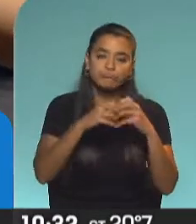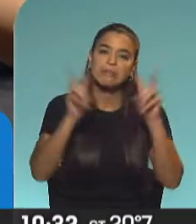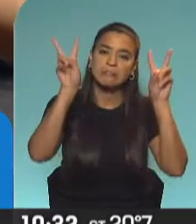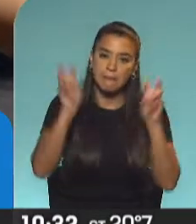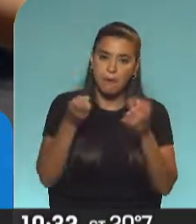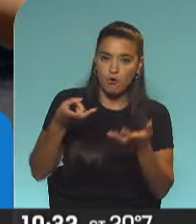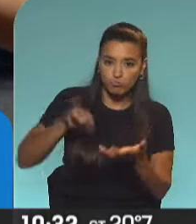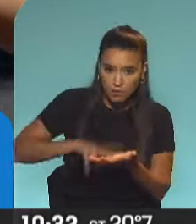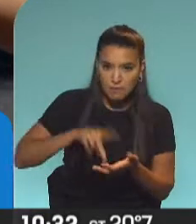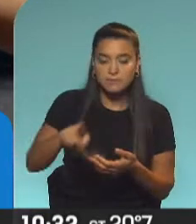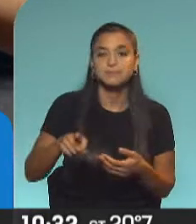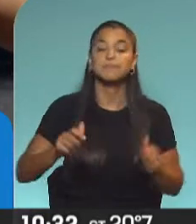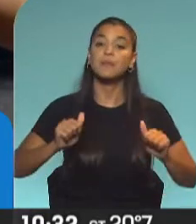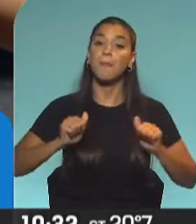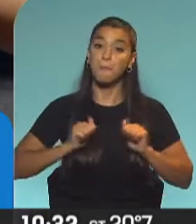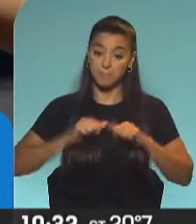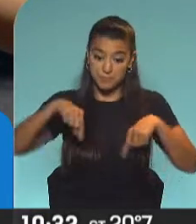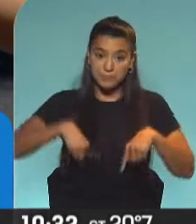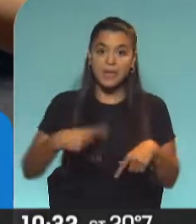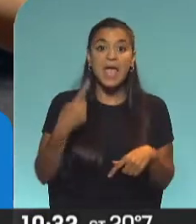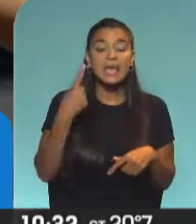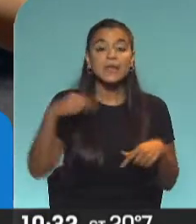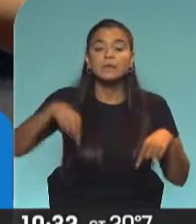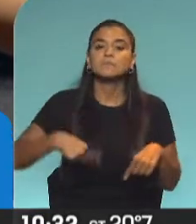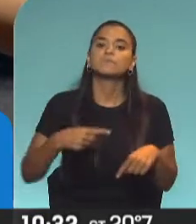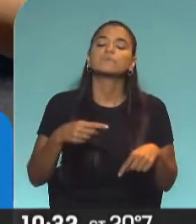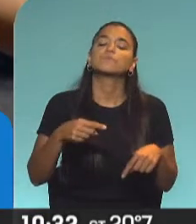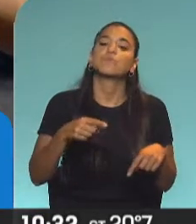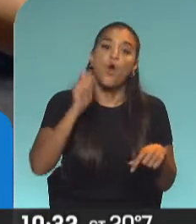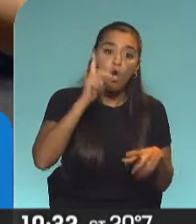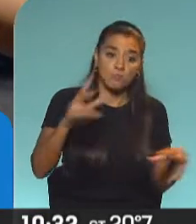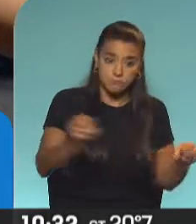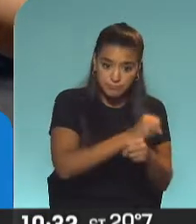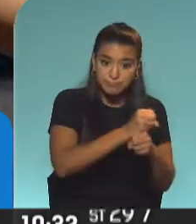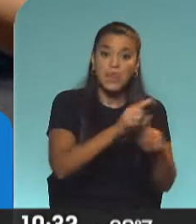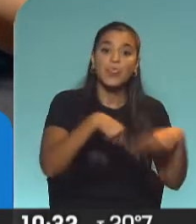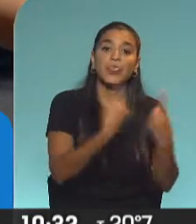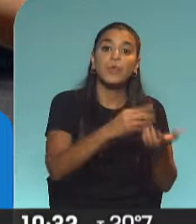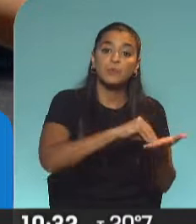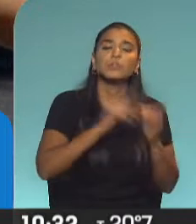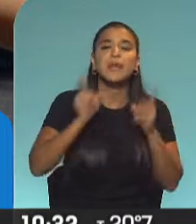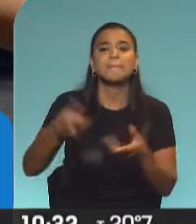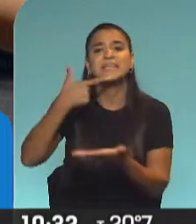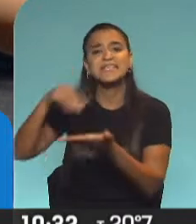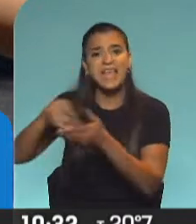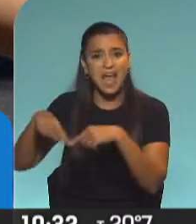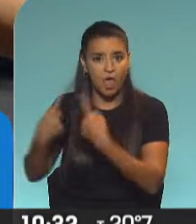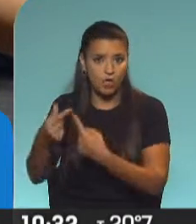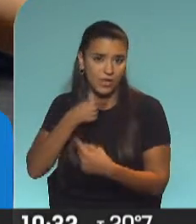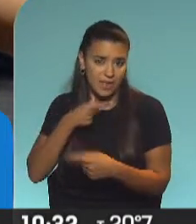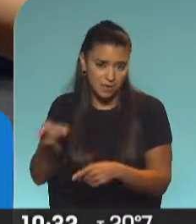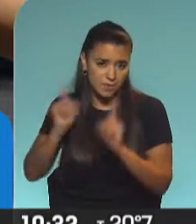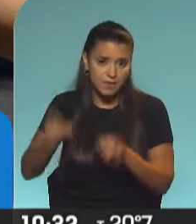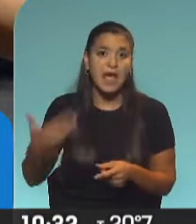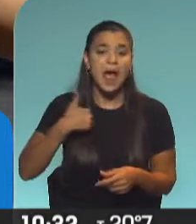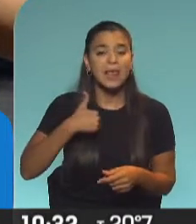tema, con la expectativa de que esta vez logremos no solo la media sanción acá en la Cámara de Diputados, sino también en el Senado, y que Argentina